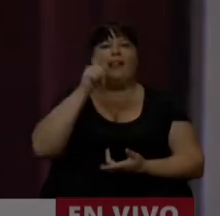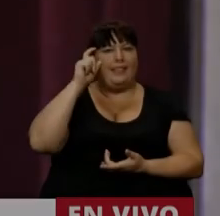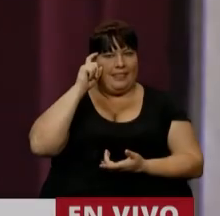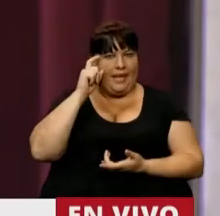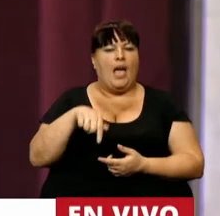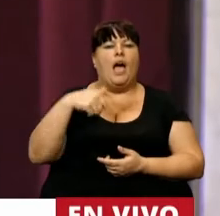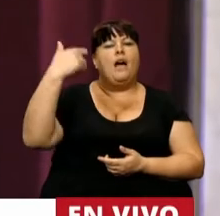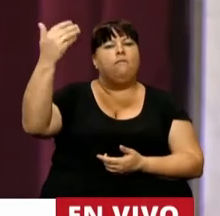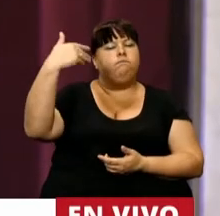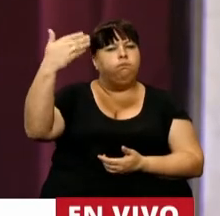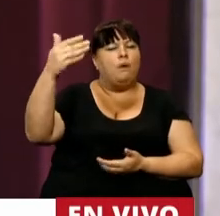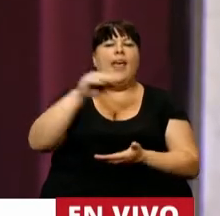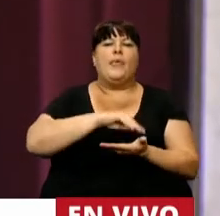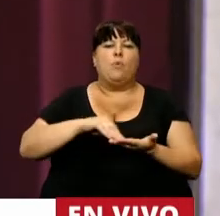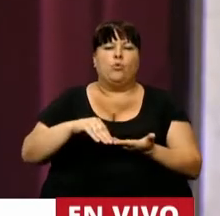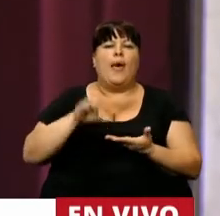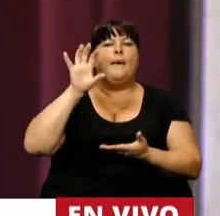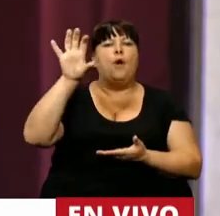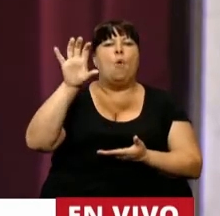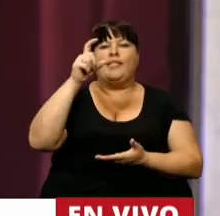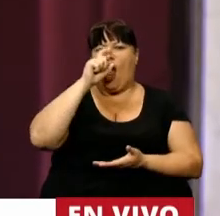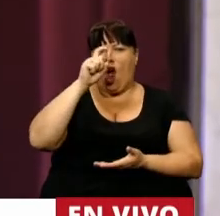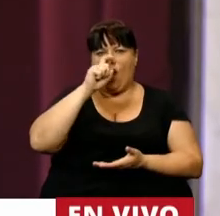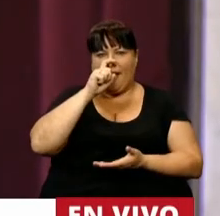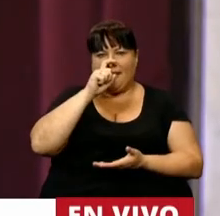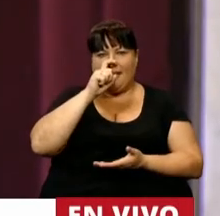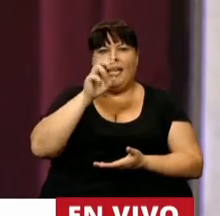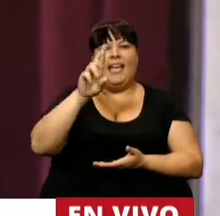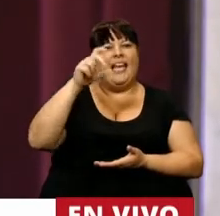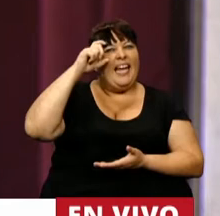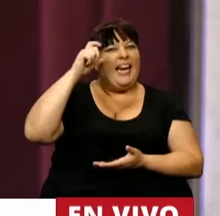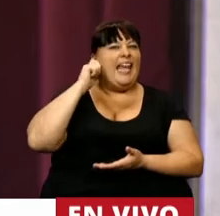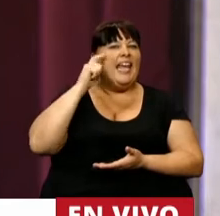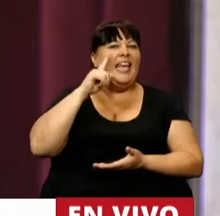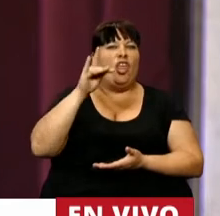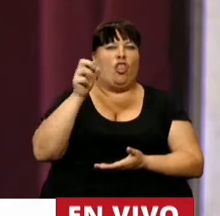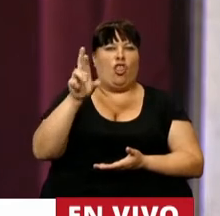continúen el uso de la palabra la diputada por la provincia de corrientes estela regidor